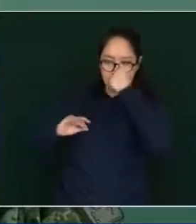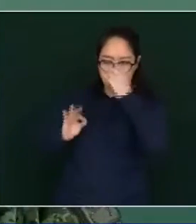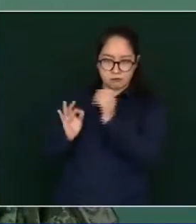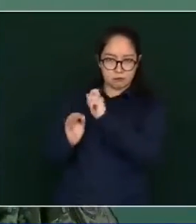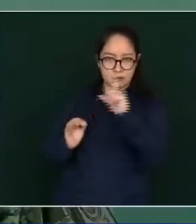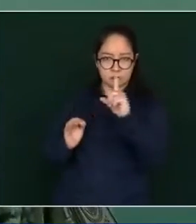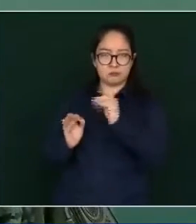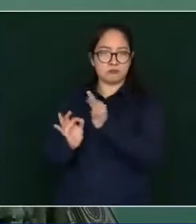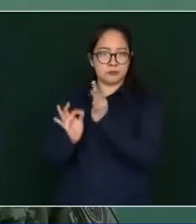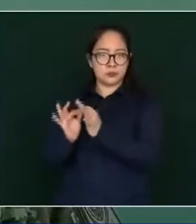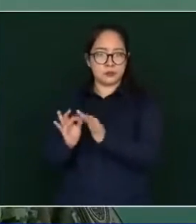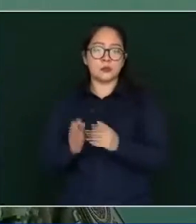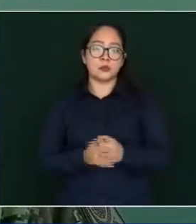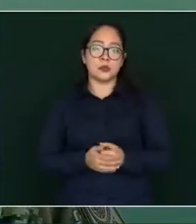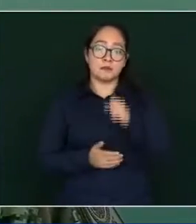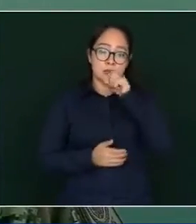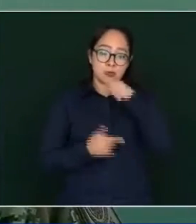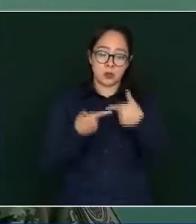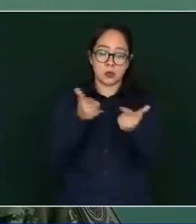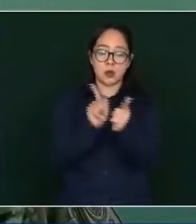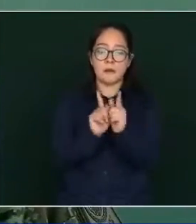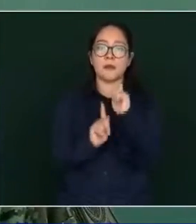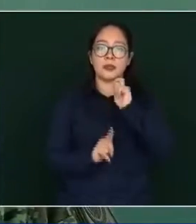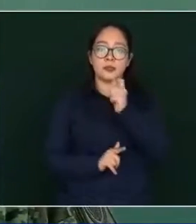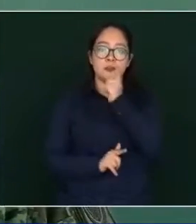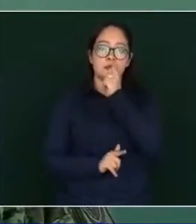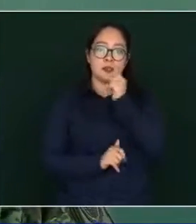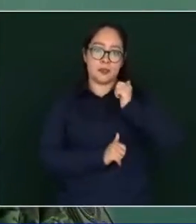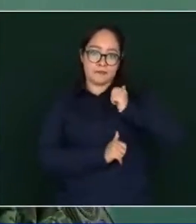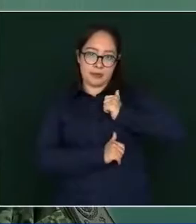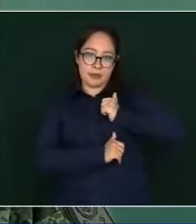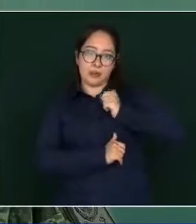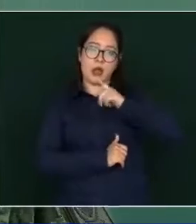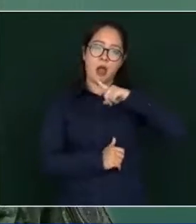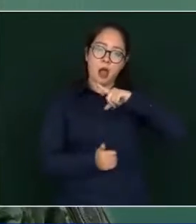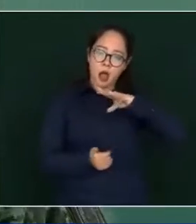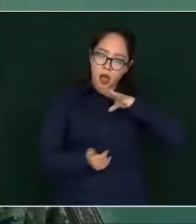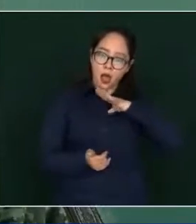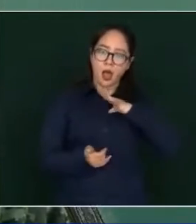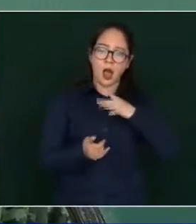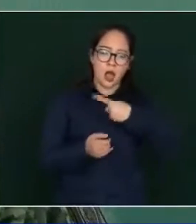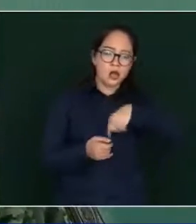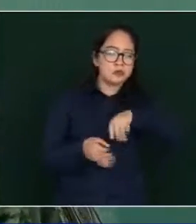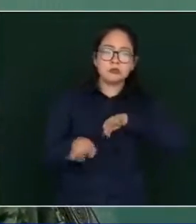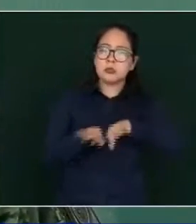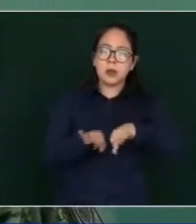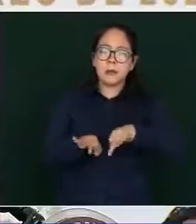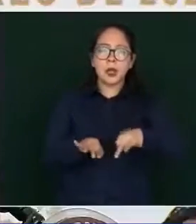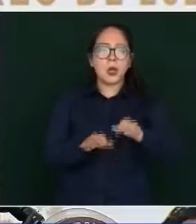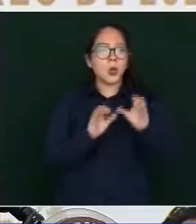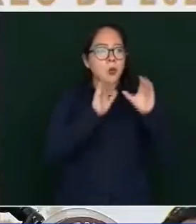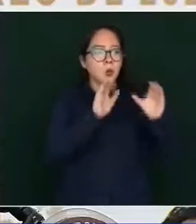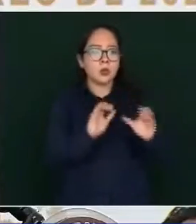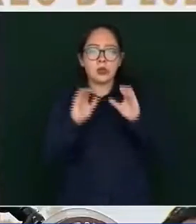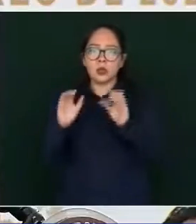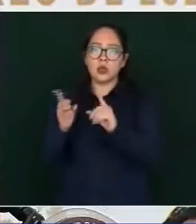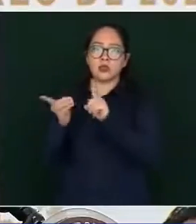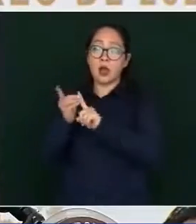tenemos un batallón de policía militar que hará las funciones de seguridad en la